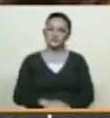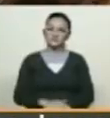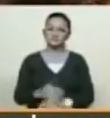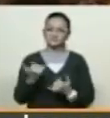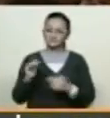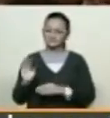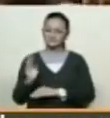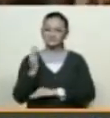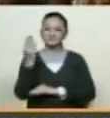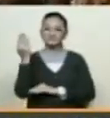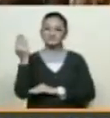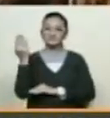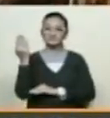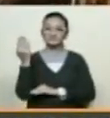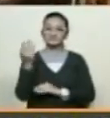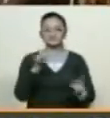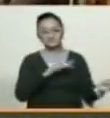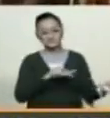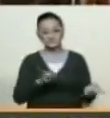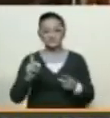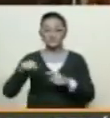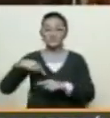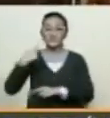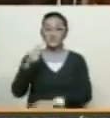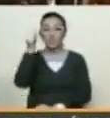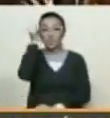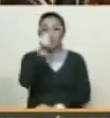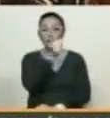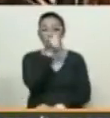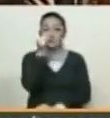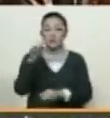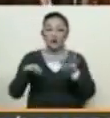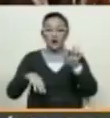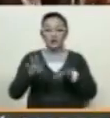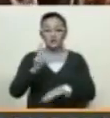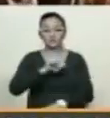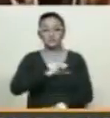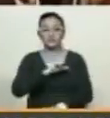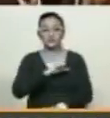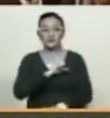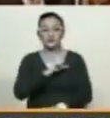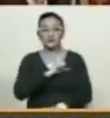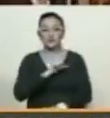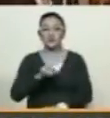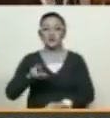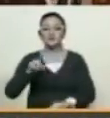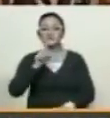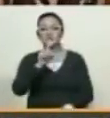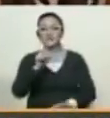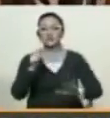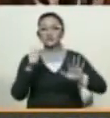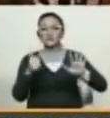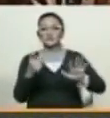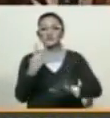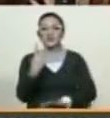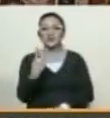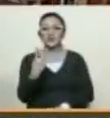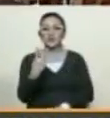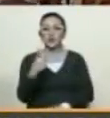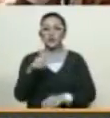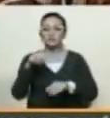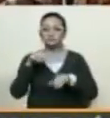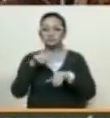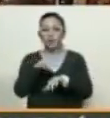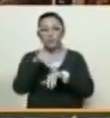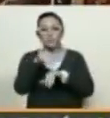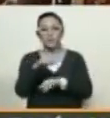Estado Lara queremos invitar para el próximo domingo, 14 de enero, a la 162 procesión